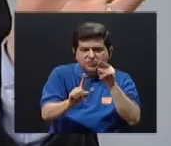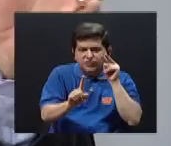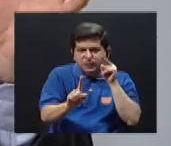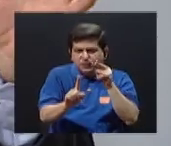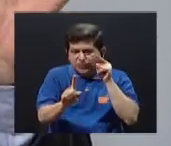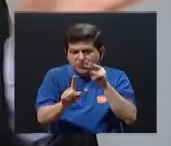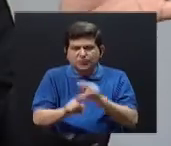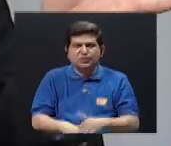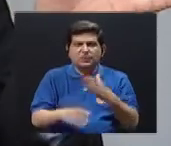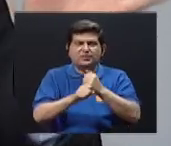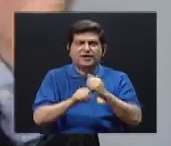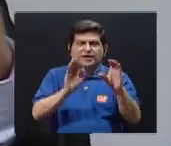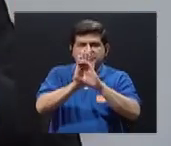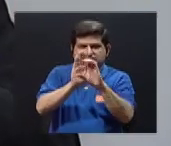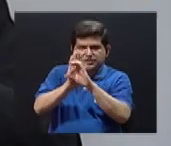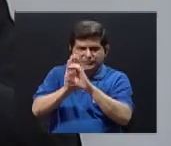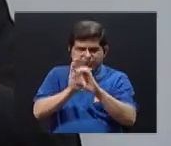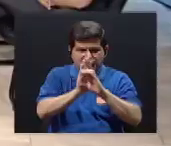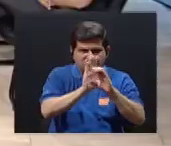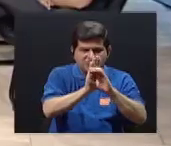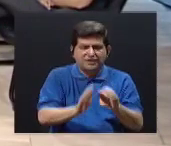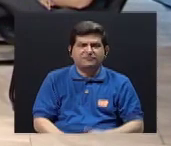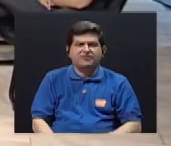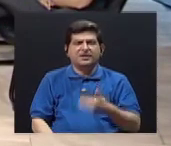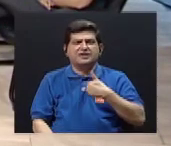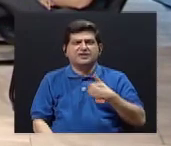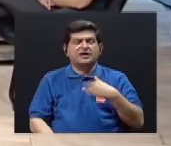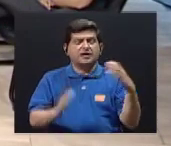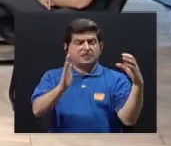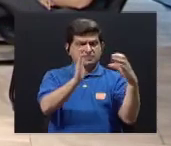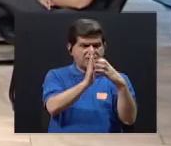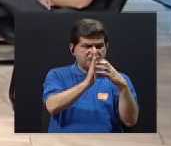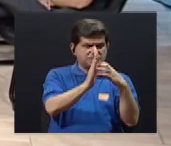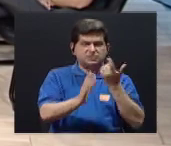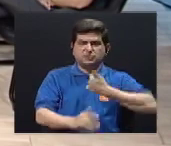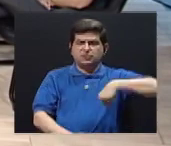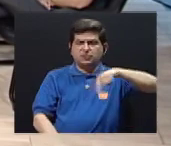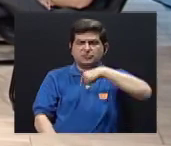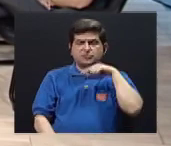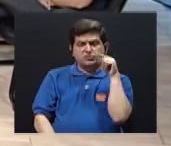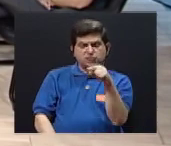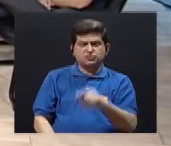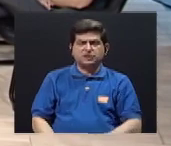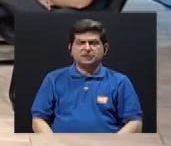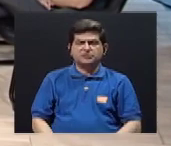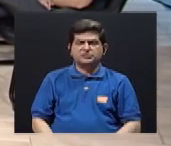¿verdad? Y hacer la fotografía tenemos estos textos, cómo los vamos a ir